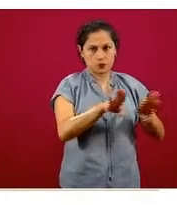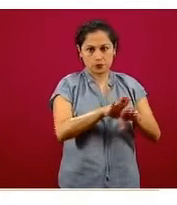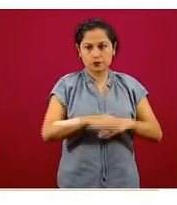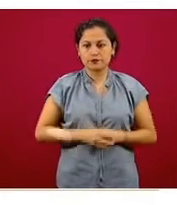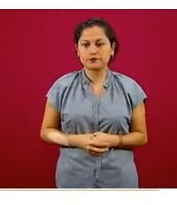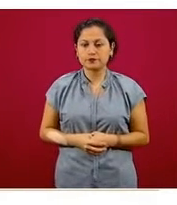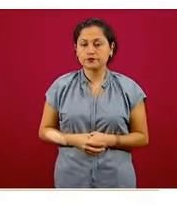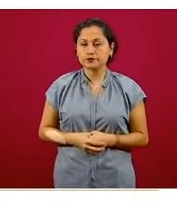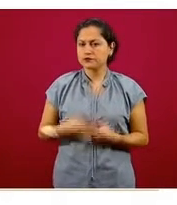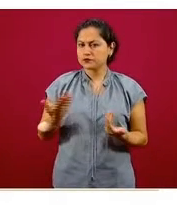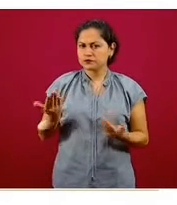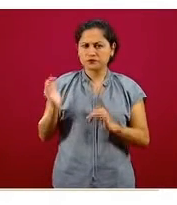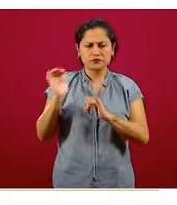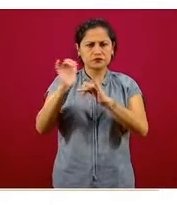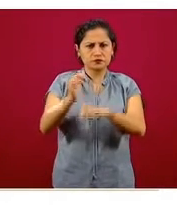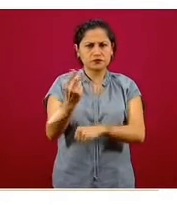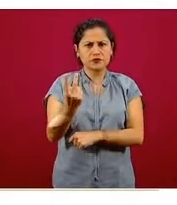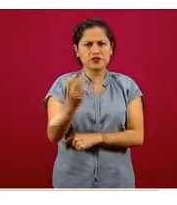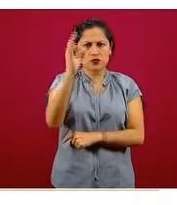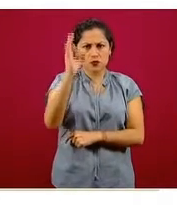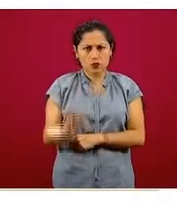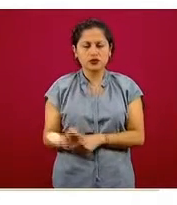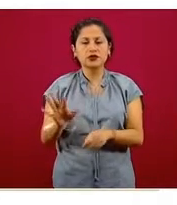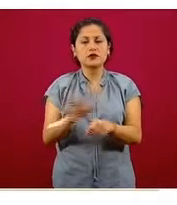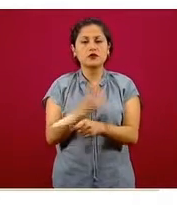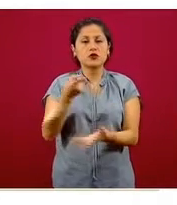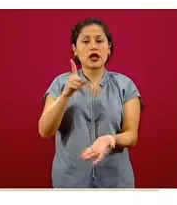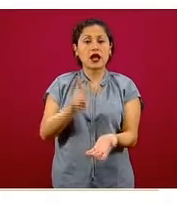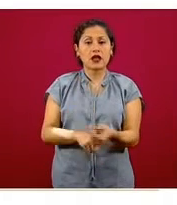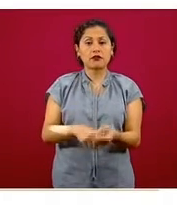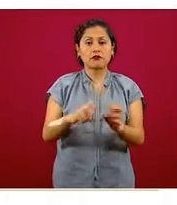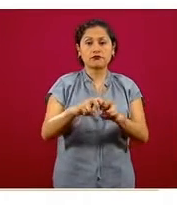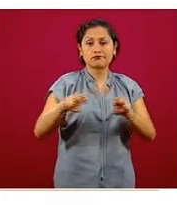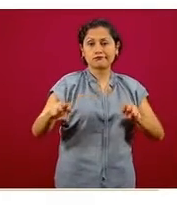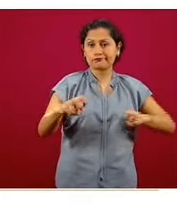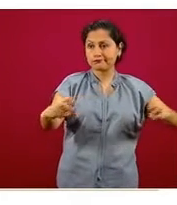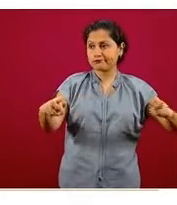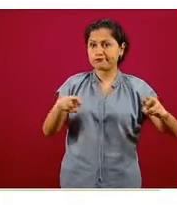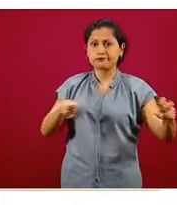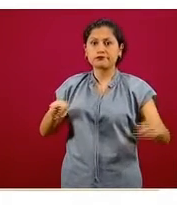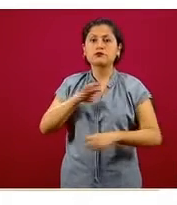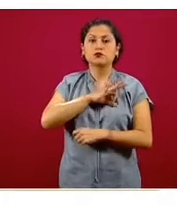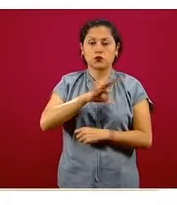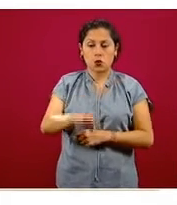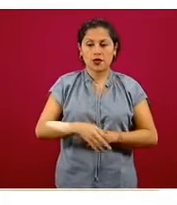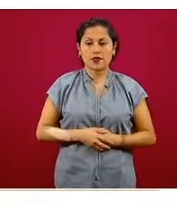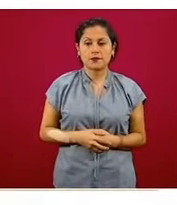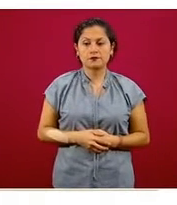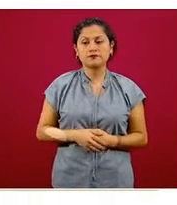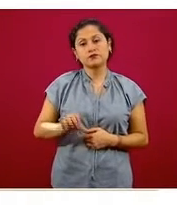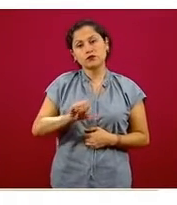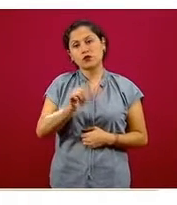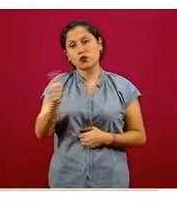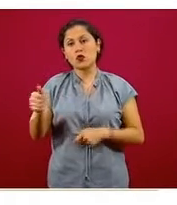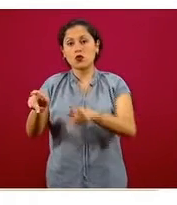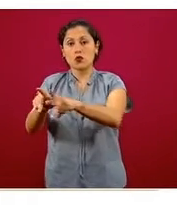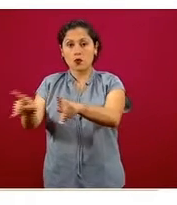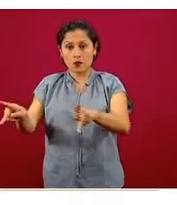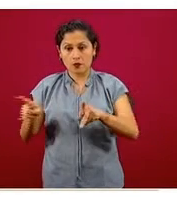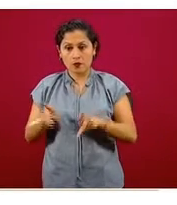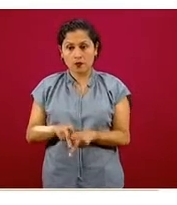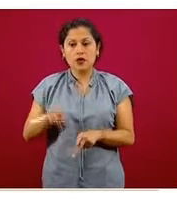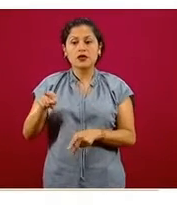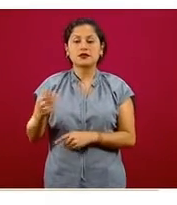dispersar al interior a las personas y se pueda mantener esta sana distancia. En el caso de centros comerciales igual,